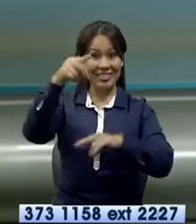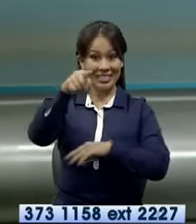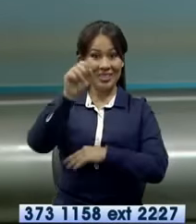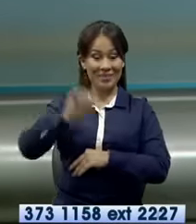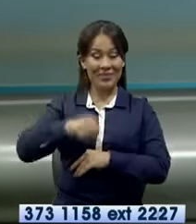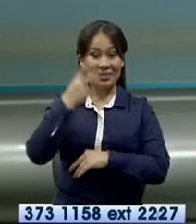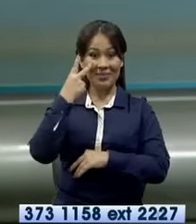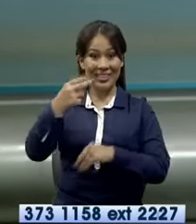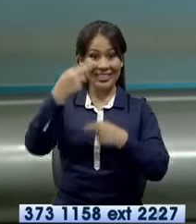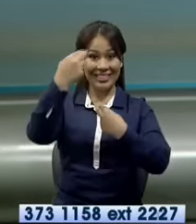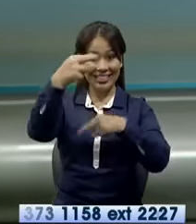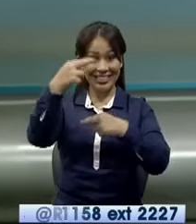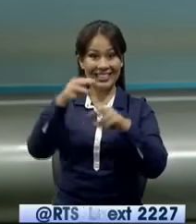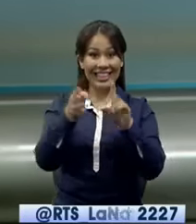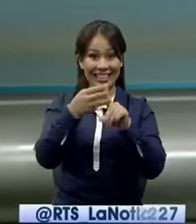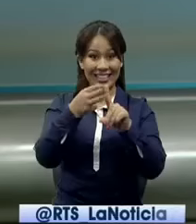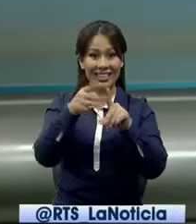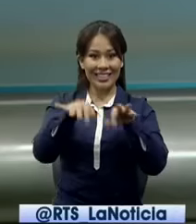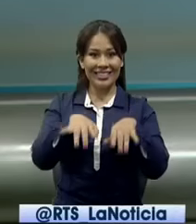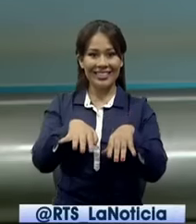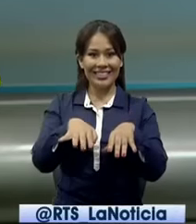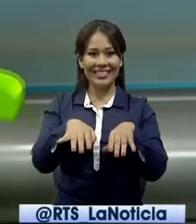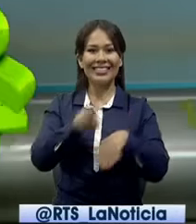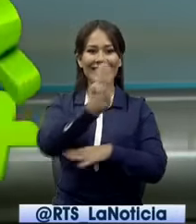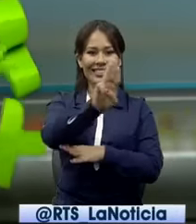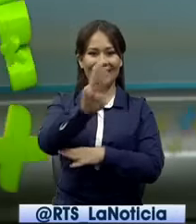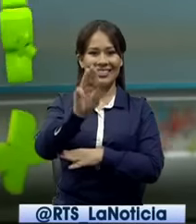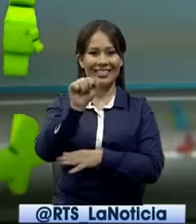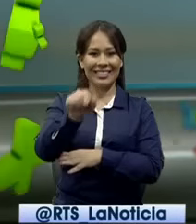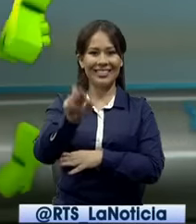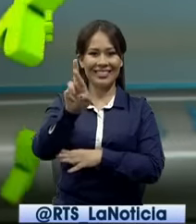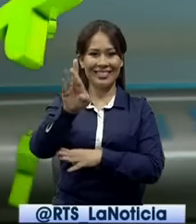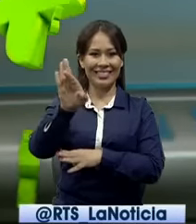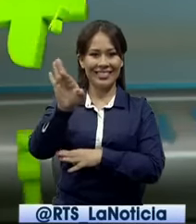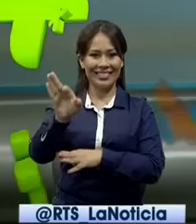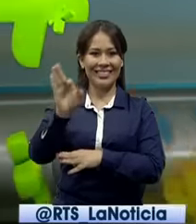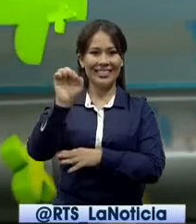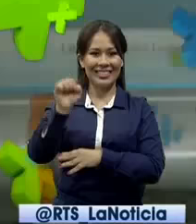pueden vernos desde cualquier parte del mundo a través del sitio web